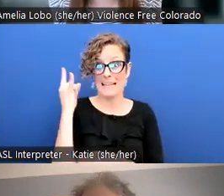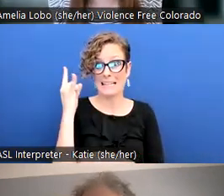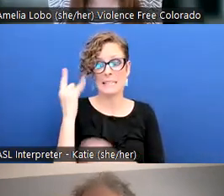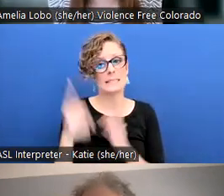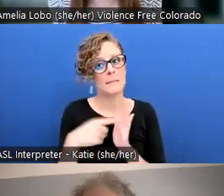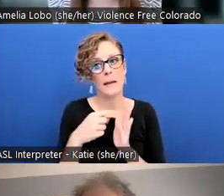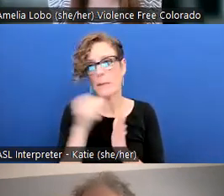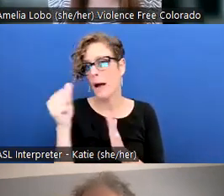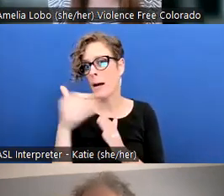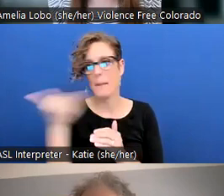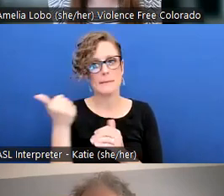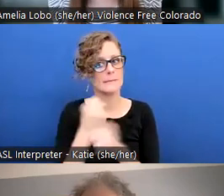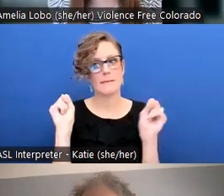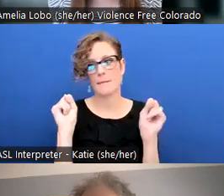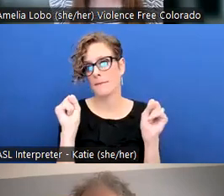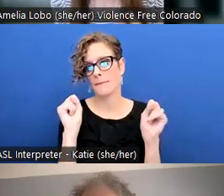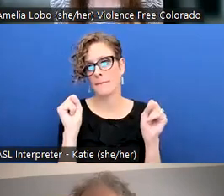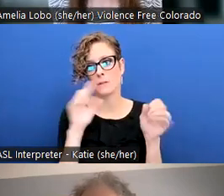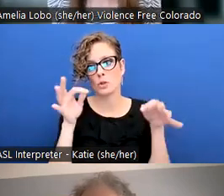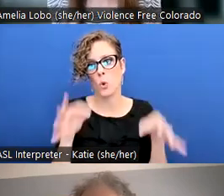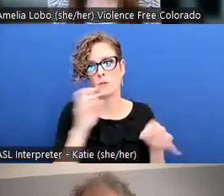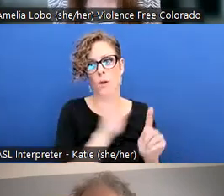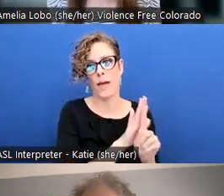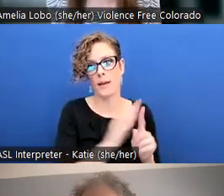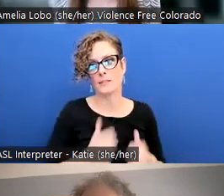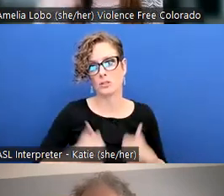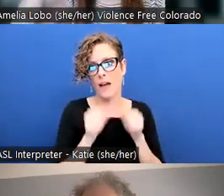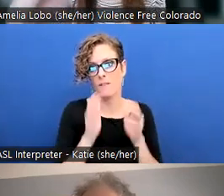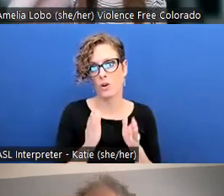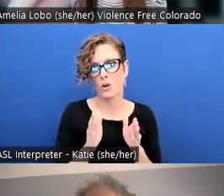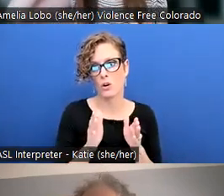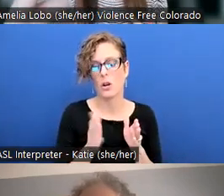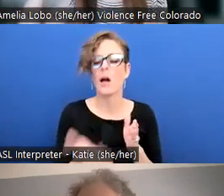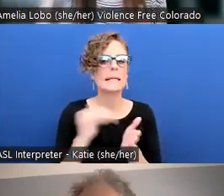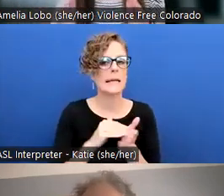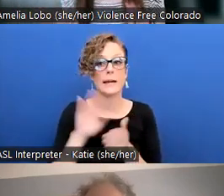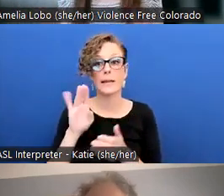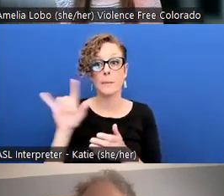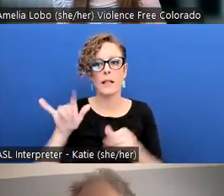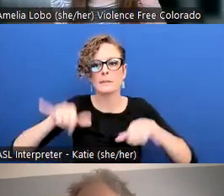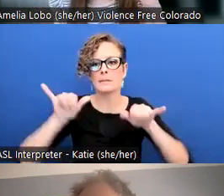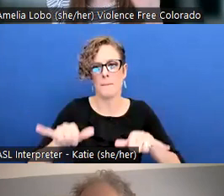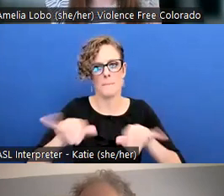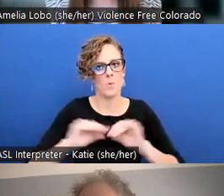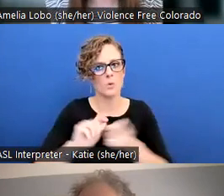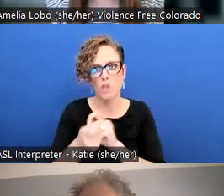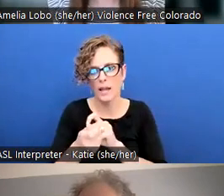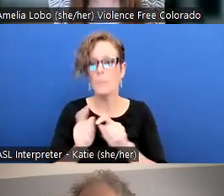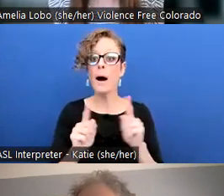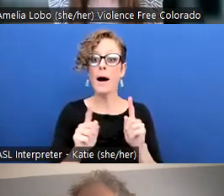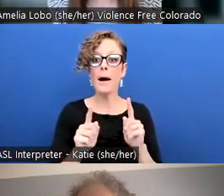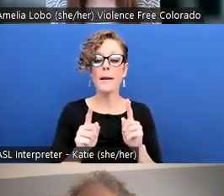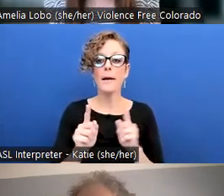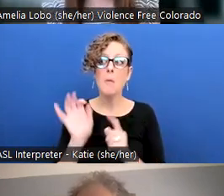A veces informar inmediatamente no siempre es la opción más segura para un sobreviviente de